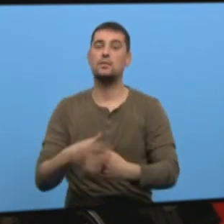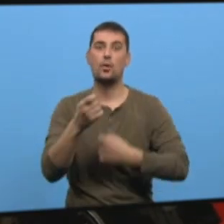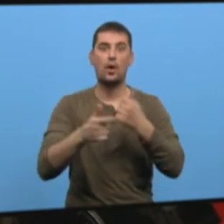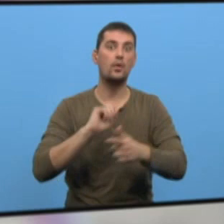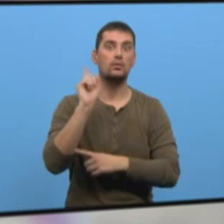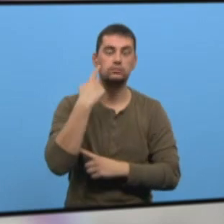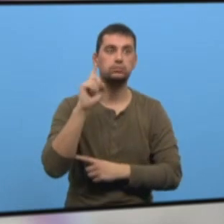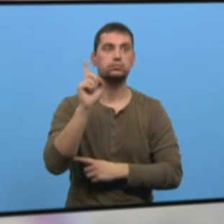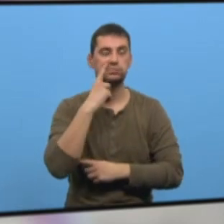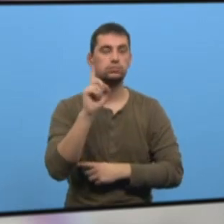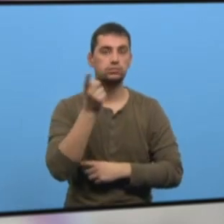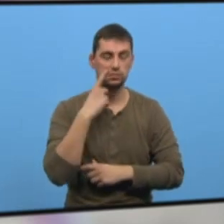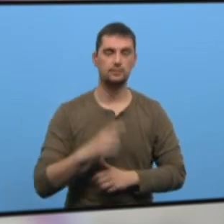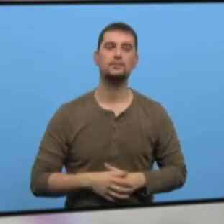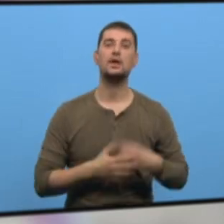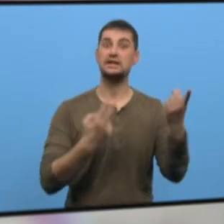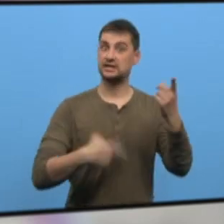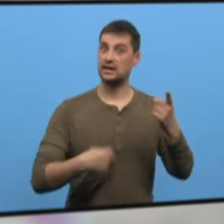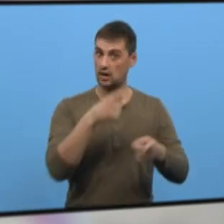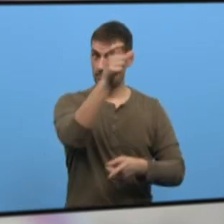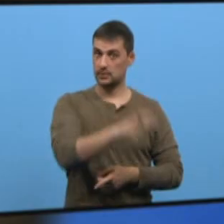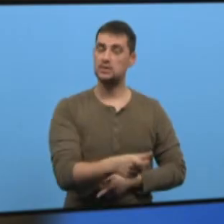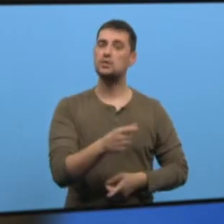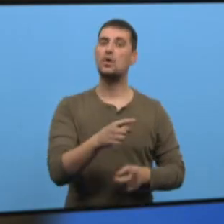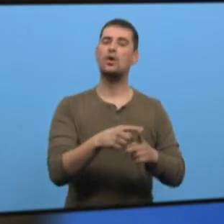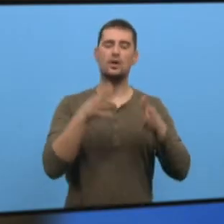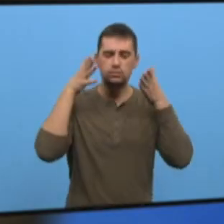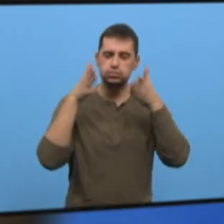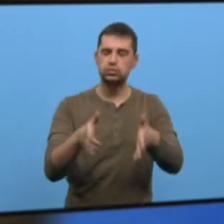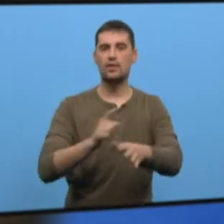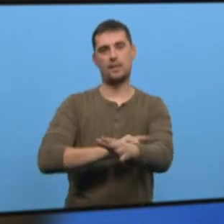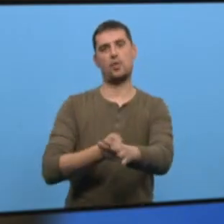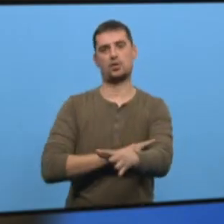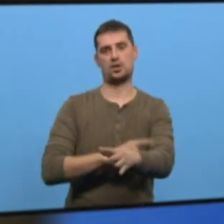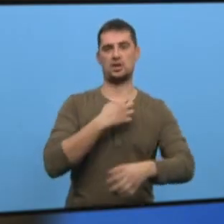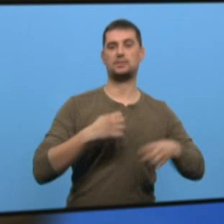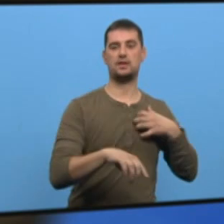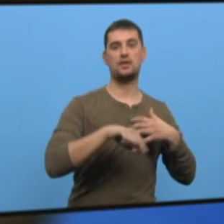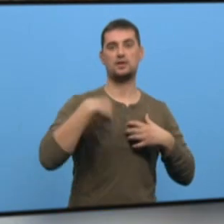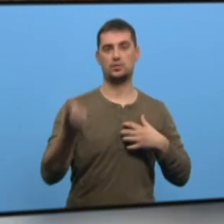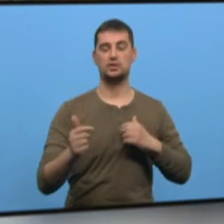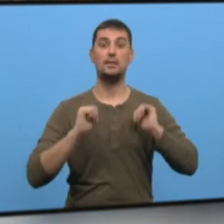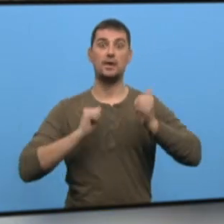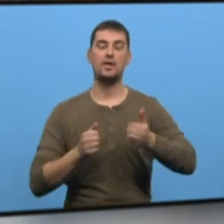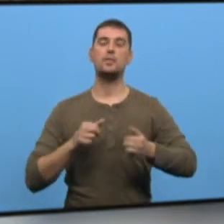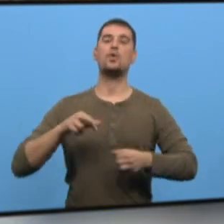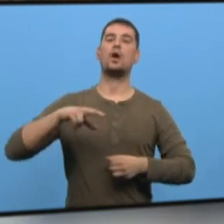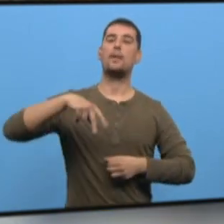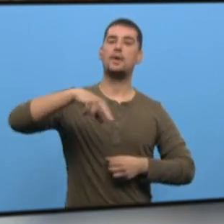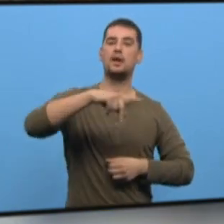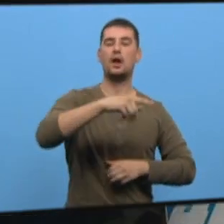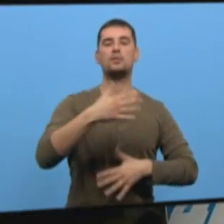desc tú Santi centró a sua vida A partir de transplante no deporte n principio camar despacio y poco a